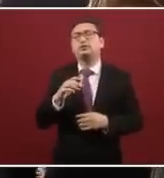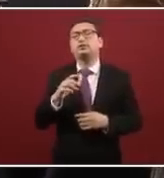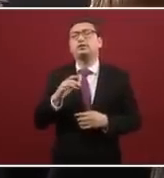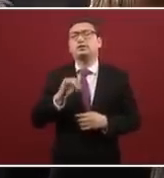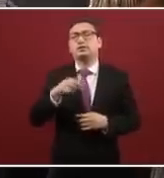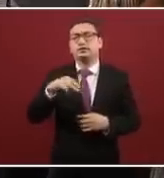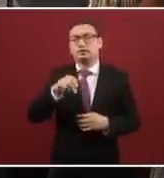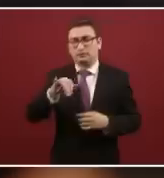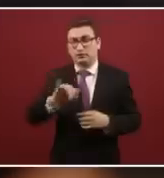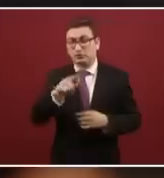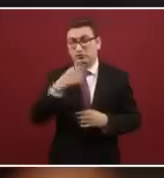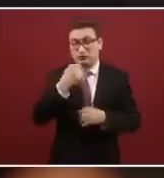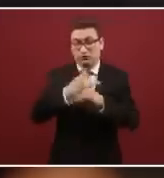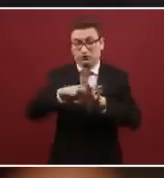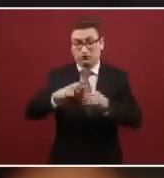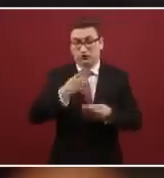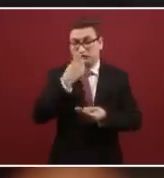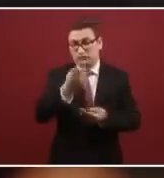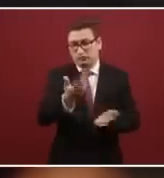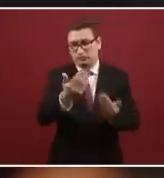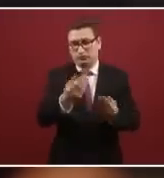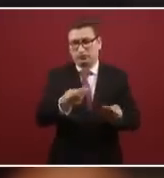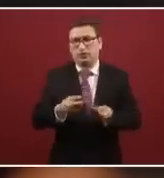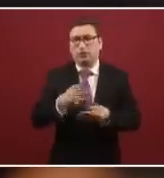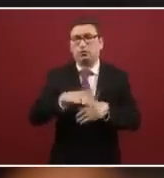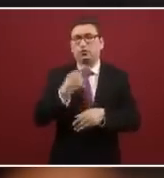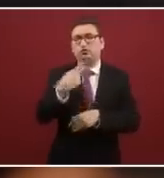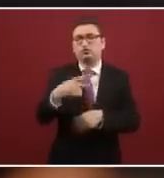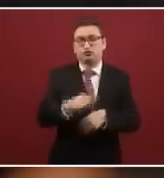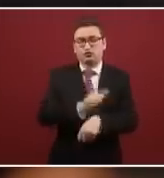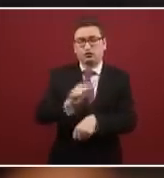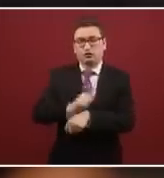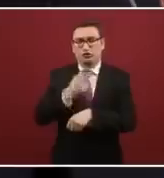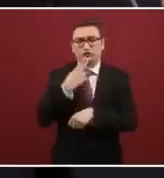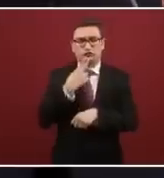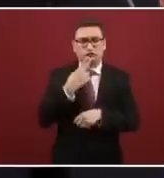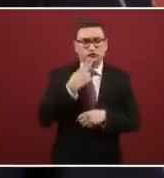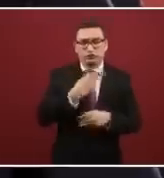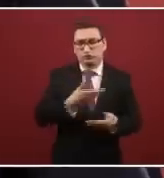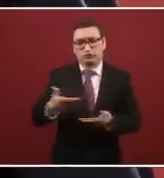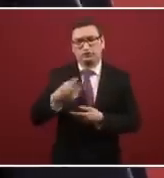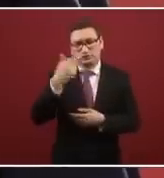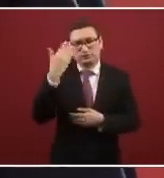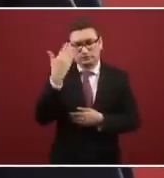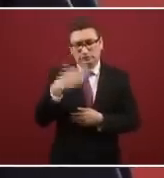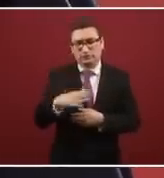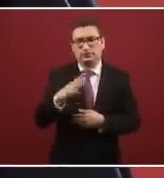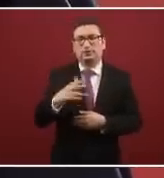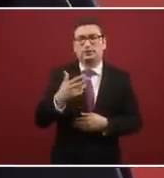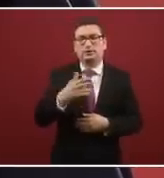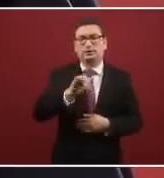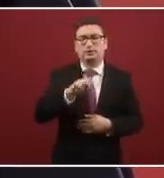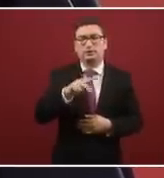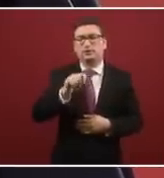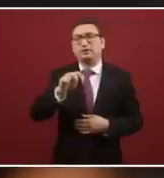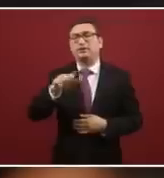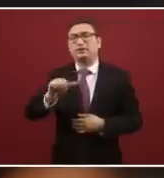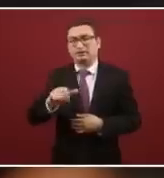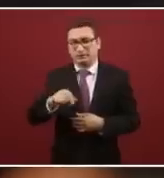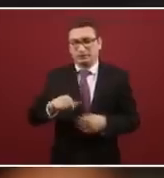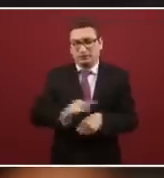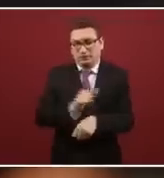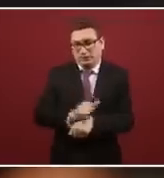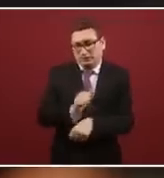que usted dé información respecto de los coches que utiliza para trasladarse. Sabemos que son unos Jetta. Nosotros también